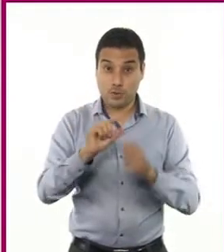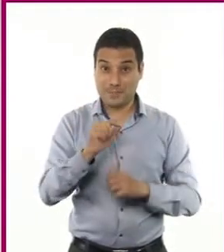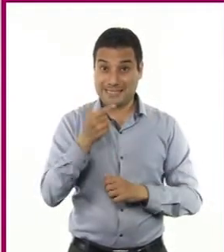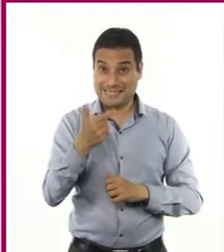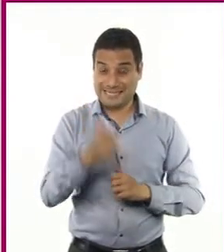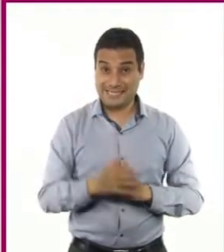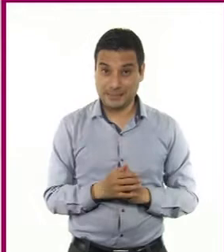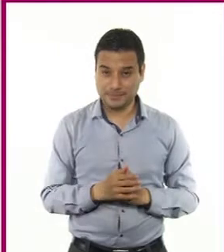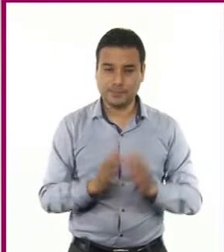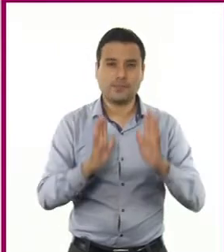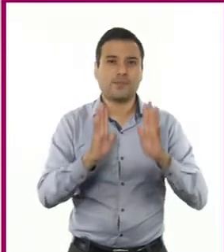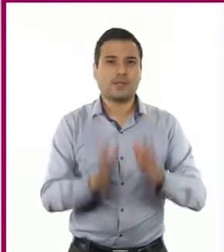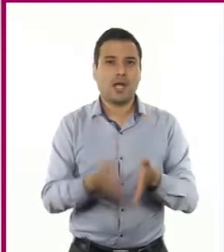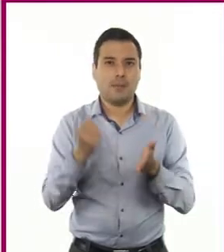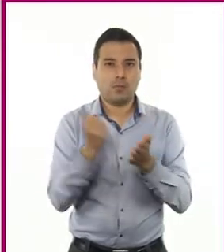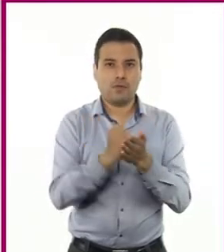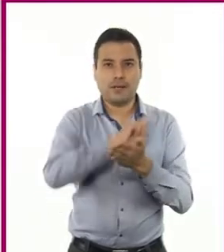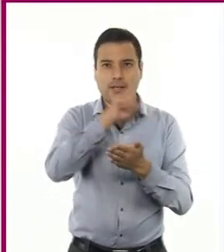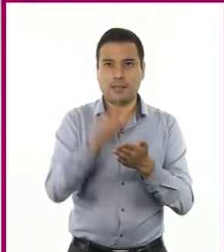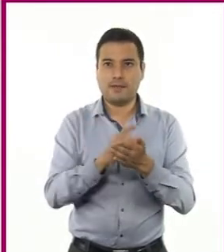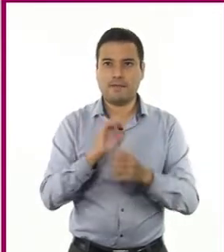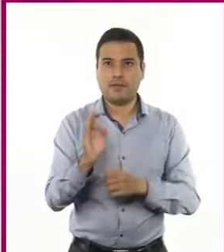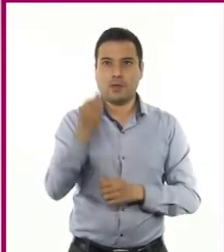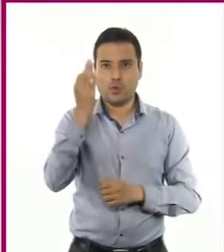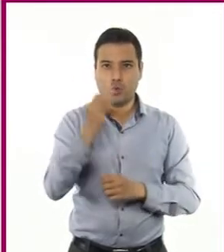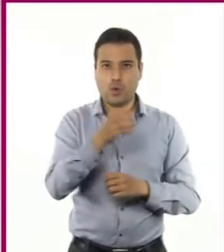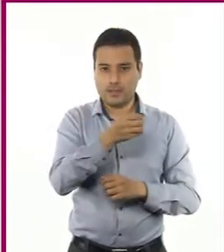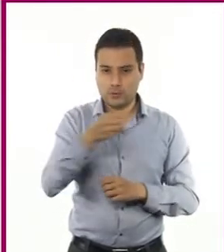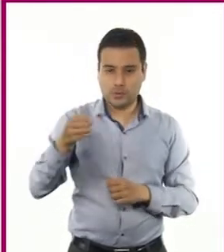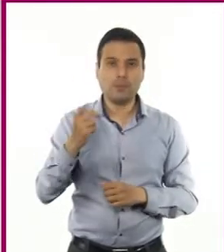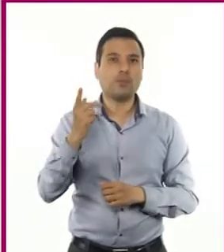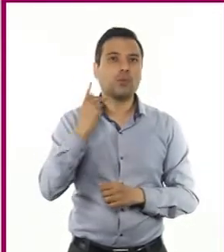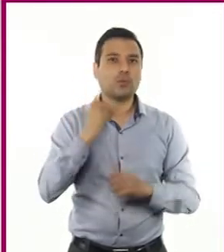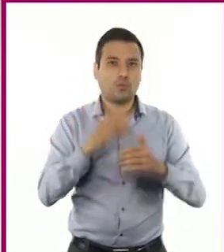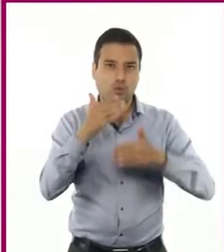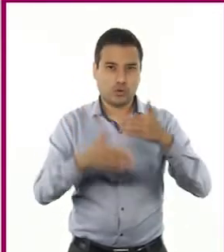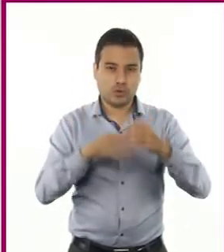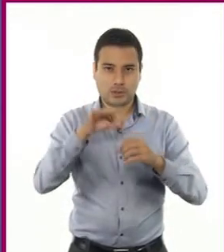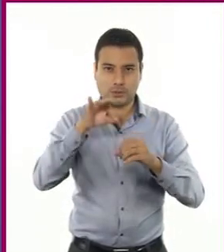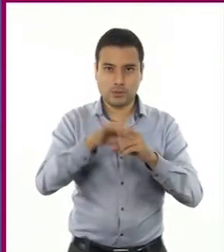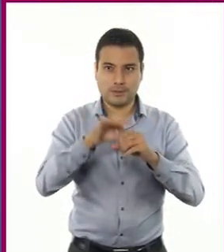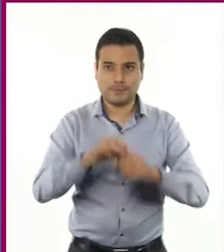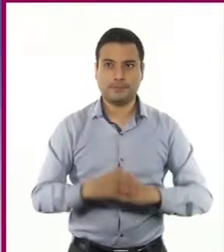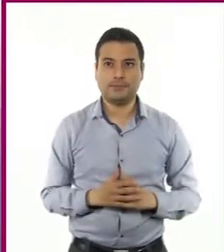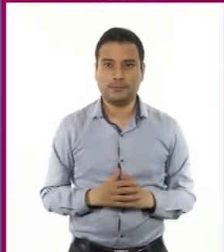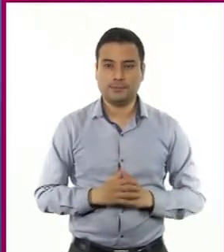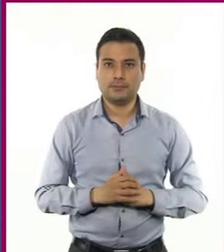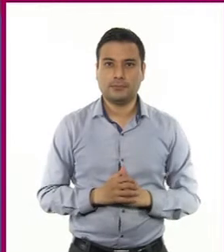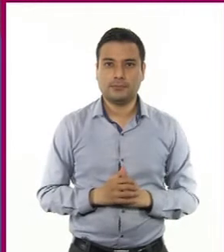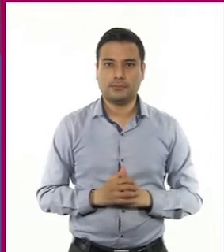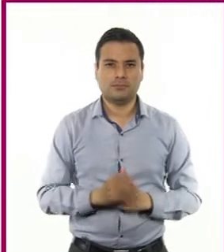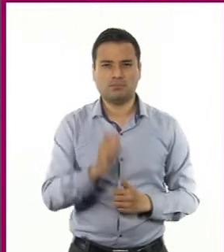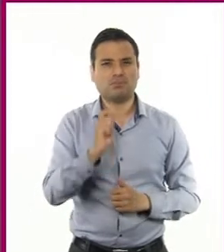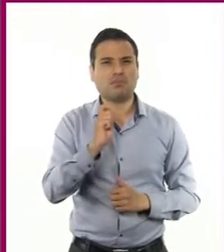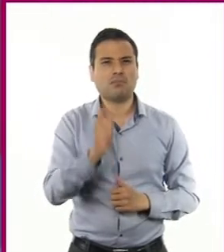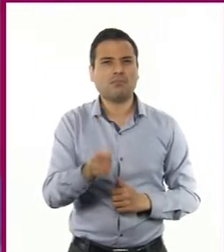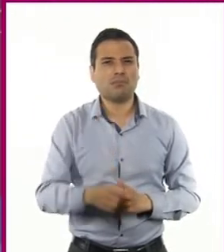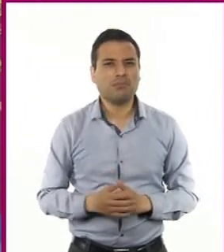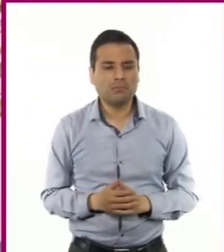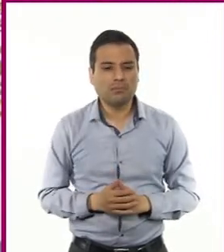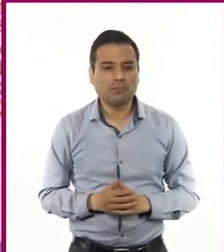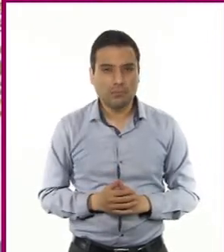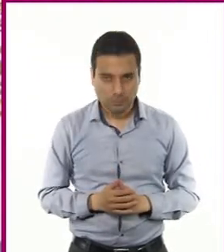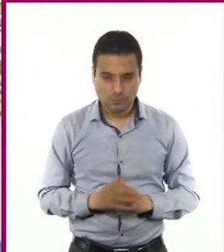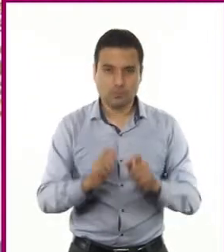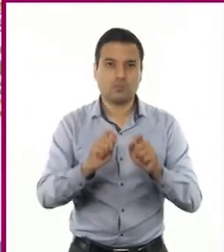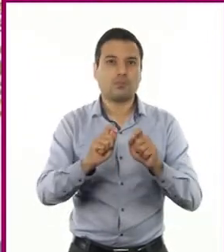1977 se aprobó la Ley Federal de Organizaciones Políticas y Procesos Electorales, la cual consistió en la entrega de registro